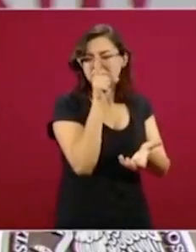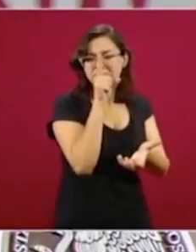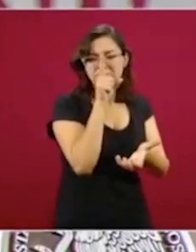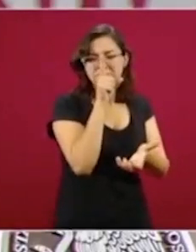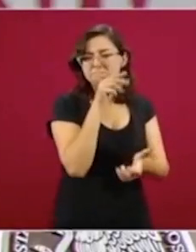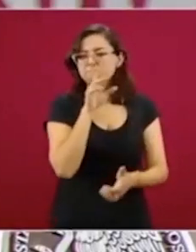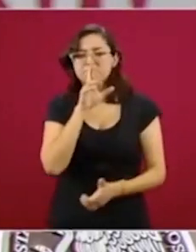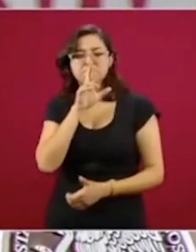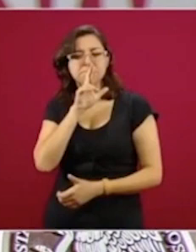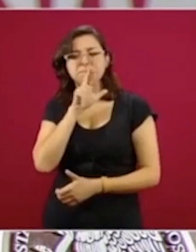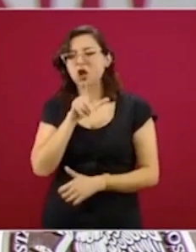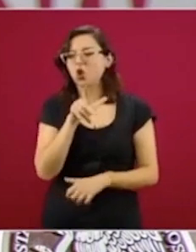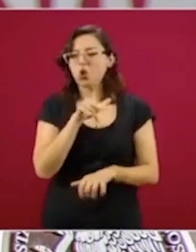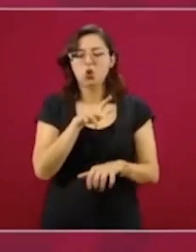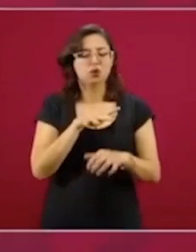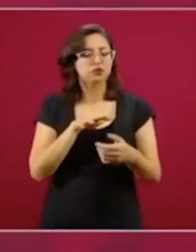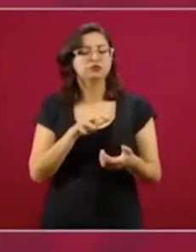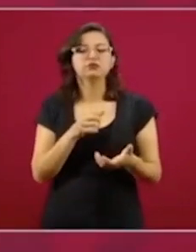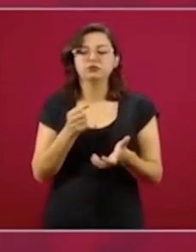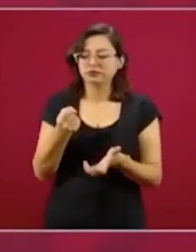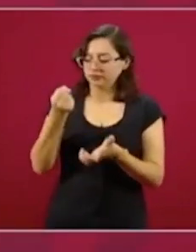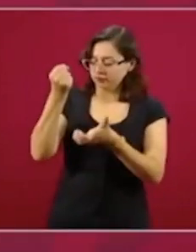lo más que se pueda